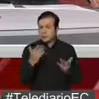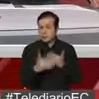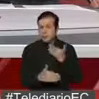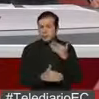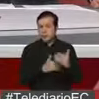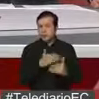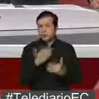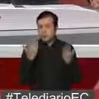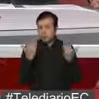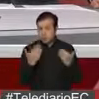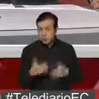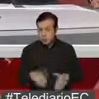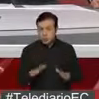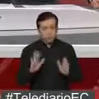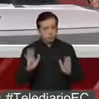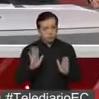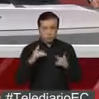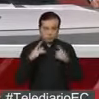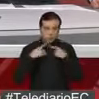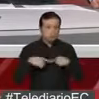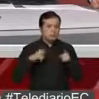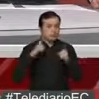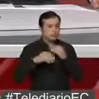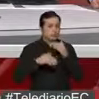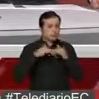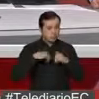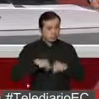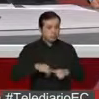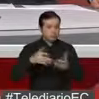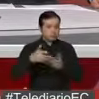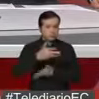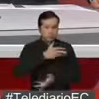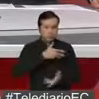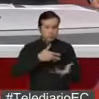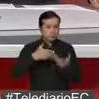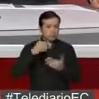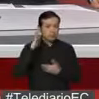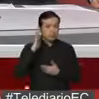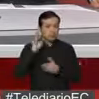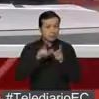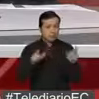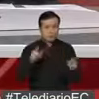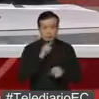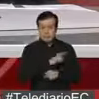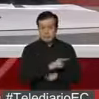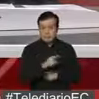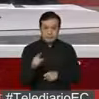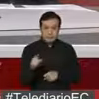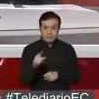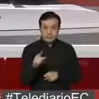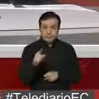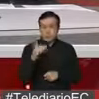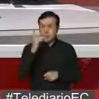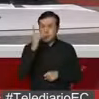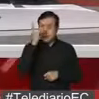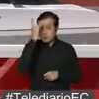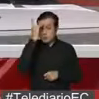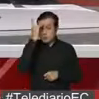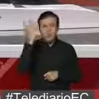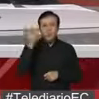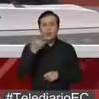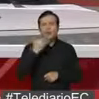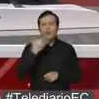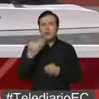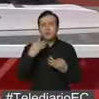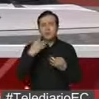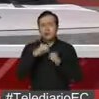no finaliza con este anuncio, sino que hay que seguir un proceso de negociación con más tenedores de bonos. ¿Cómo es este proceso de negociación para